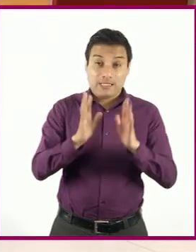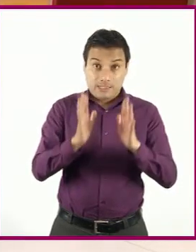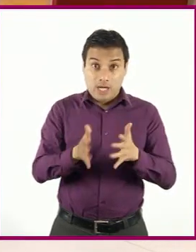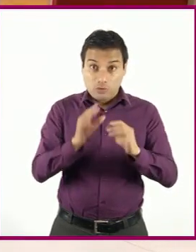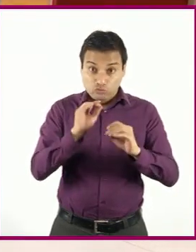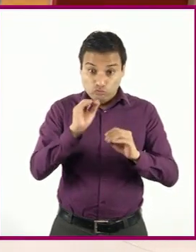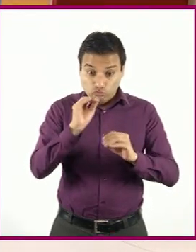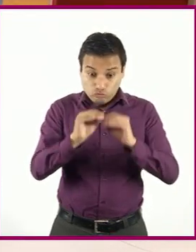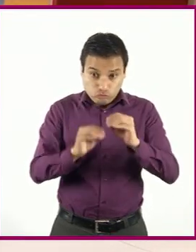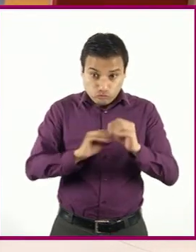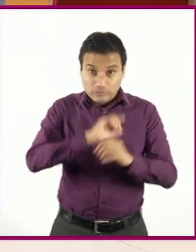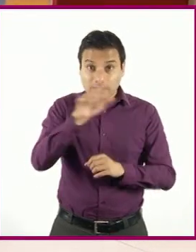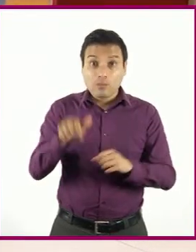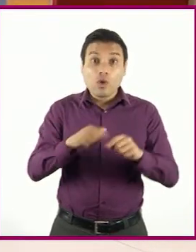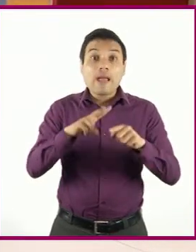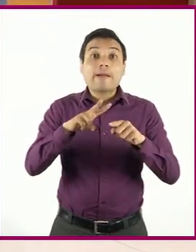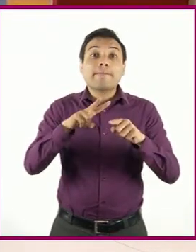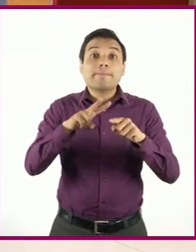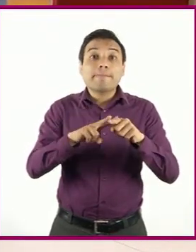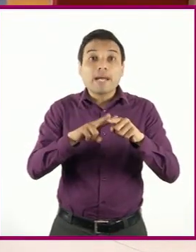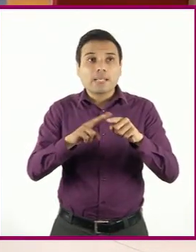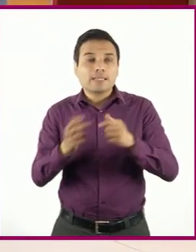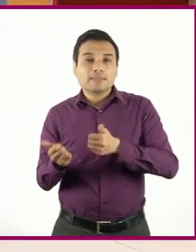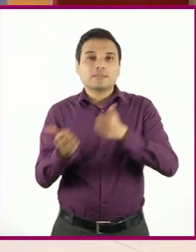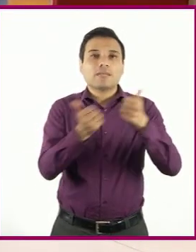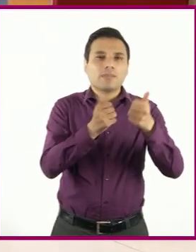parque para que lo utilizaran los perros y